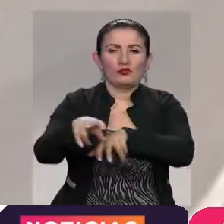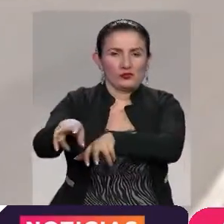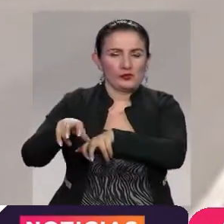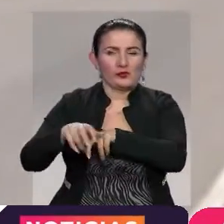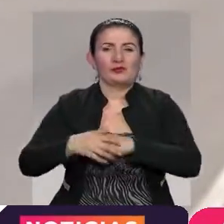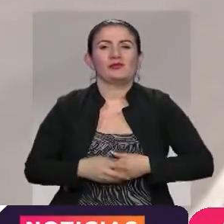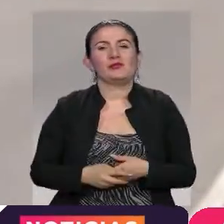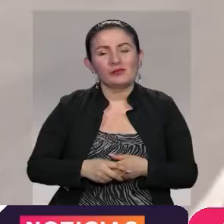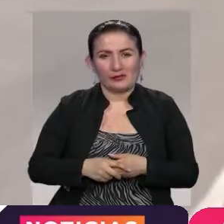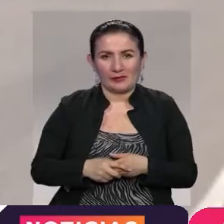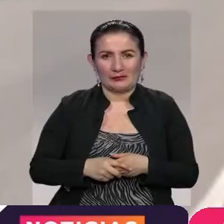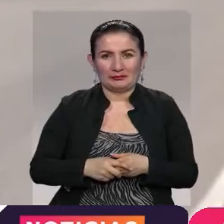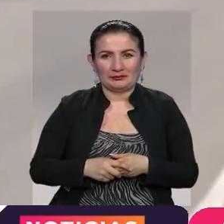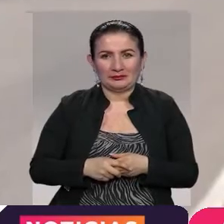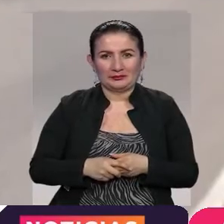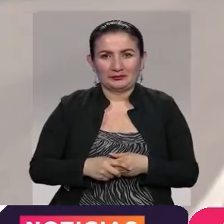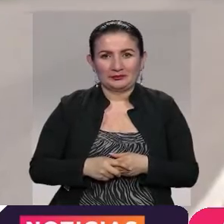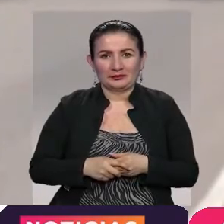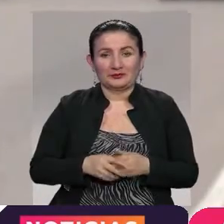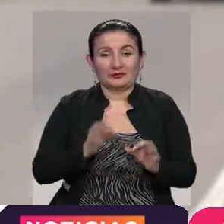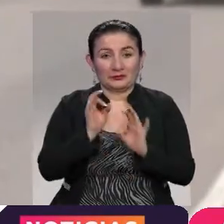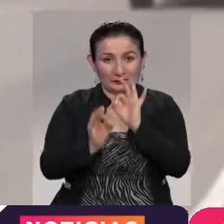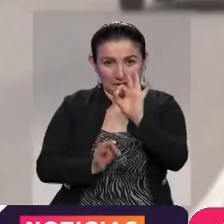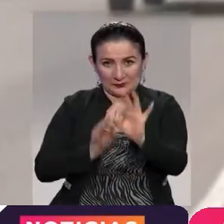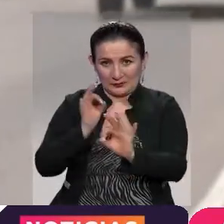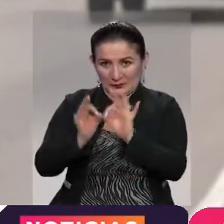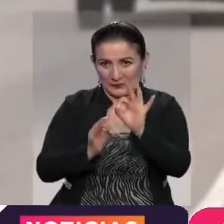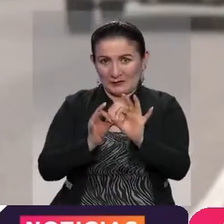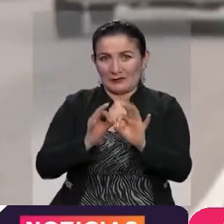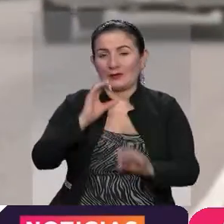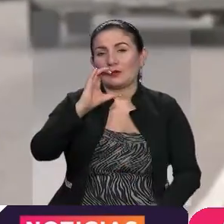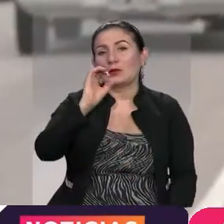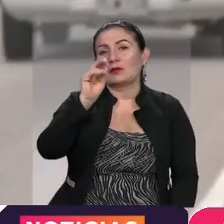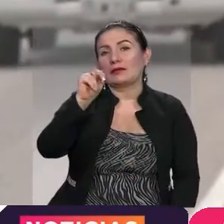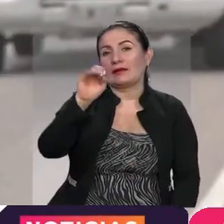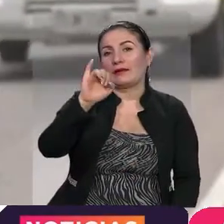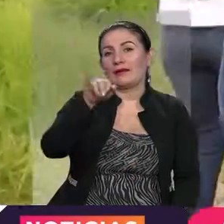la reserva y en la parte de la conejera.